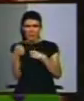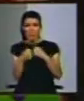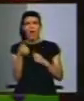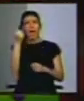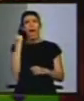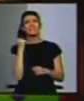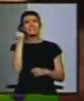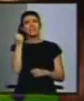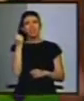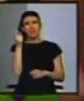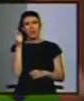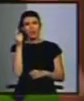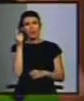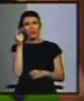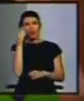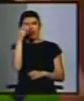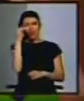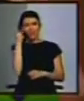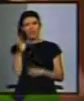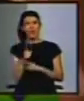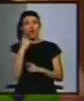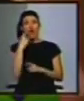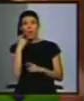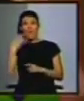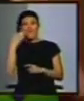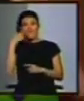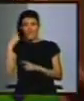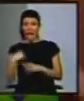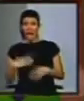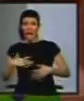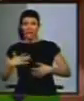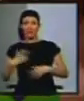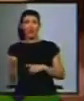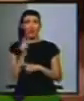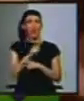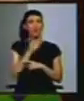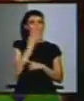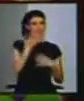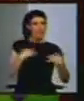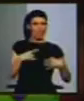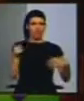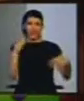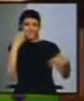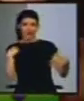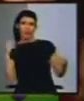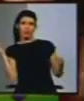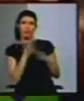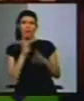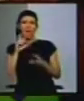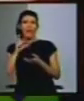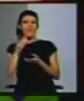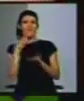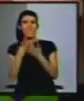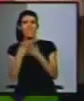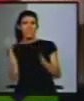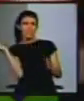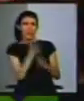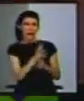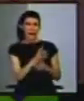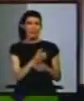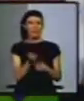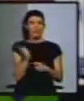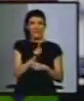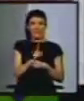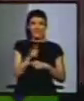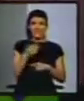blanco le revienta un vaso de vidrio en el rostro a este joven de chaqueta negra. Mientras Mario intenta cubrir su